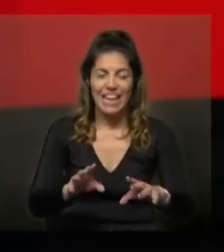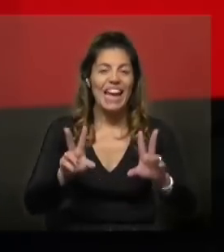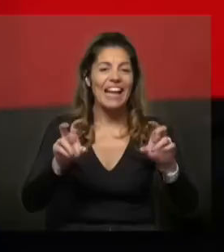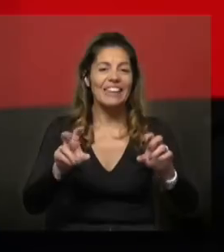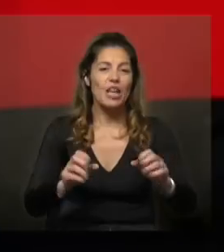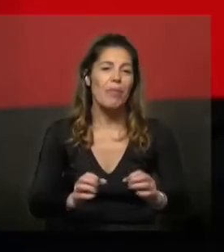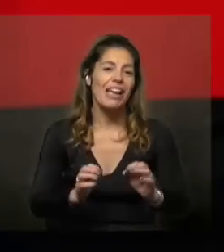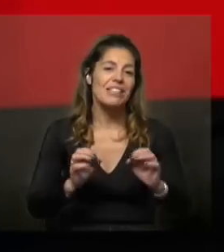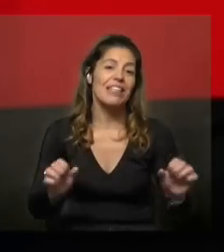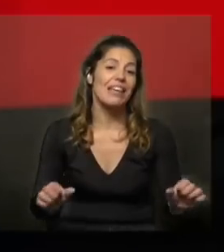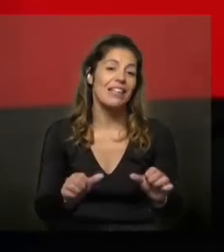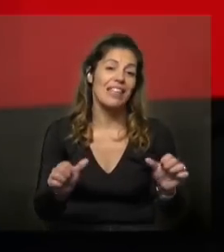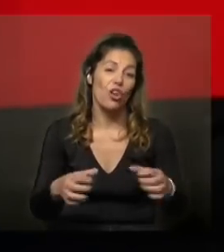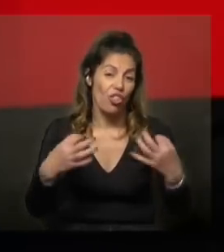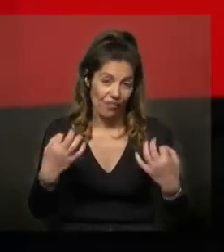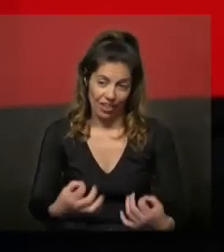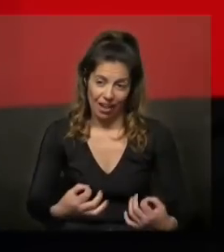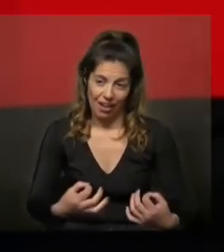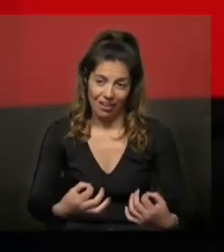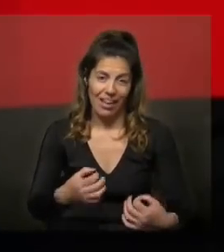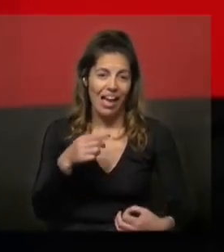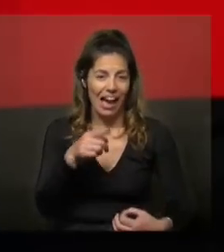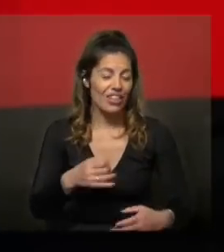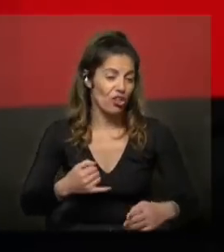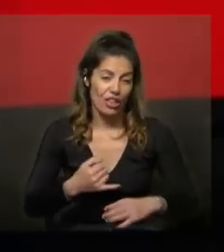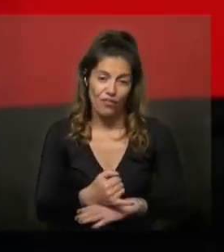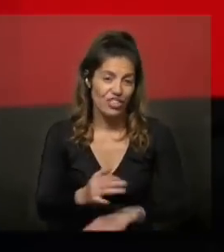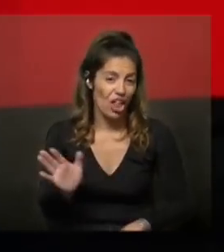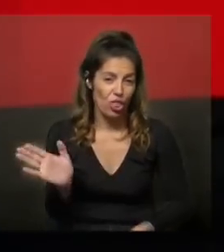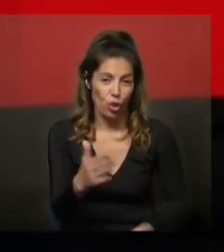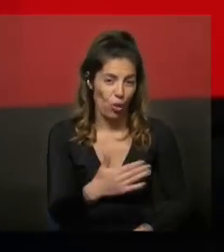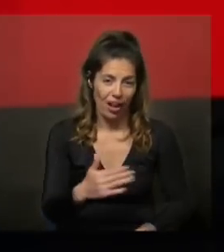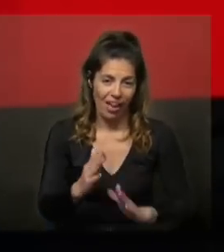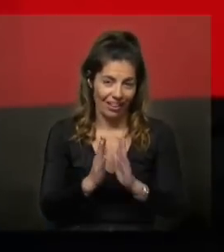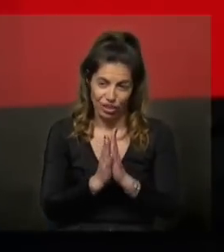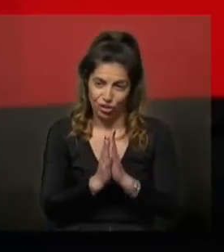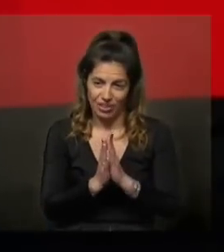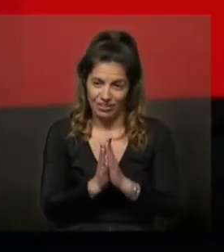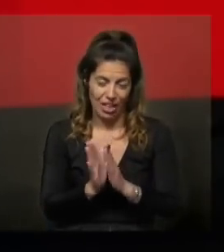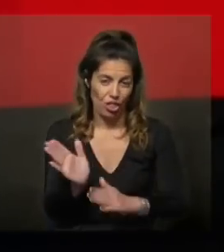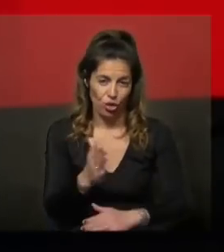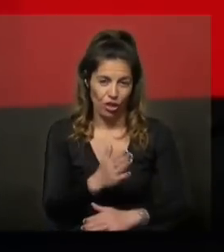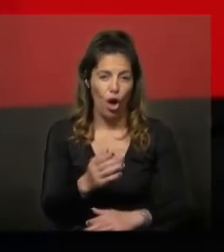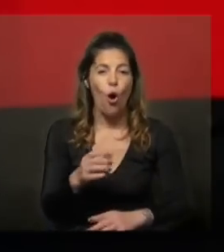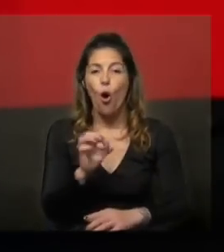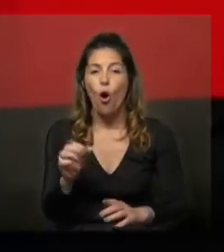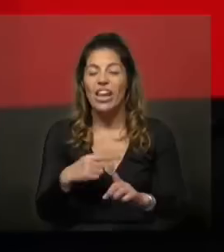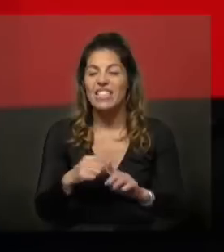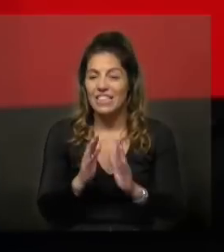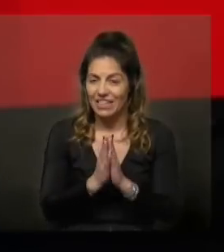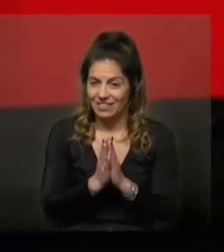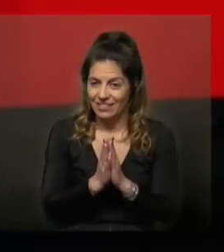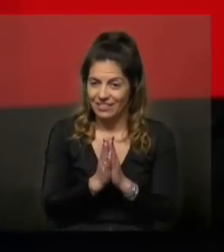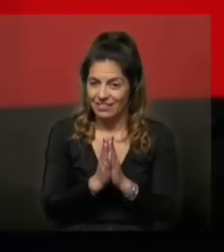llevarlos a la práctica de verdad Claro que ahí es donde fallan todas las religiones pero las iglesias o las